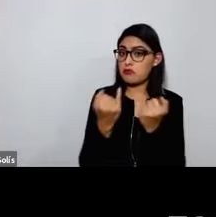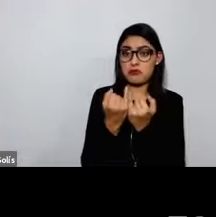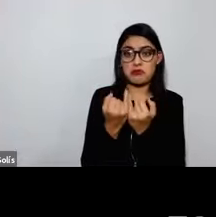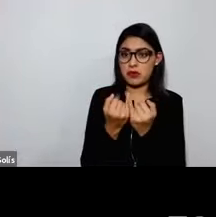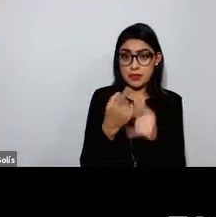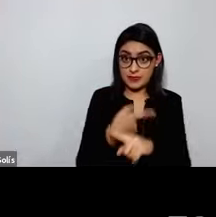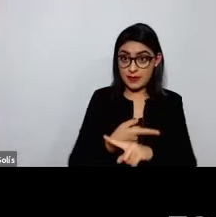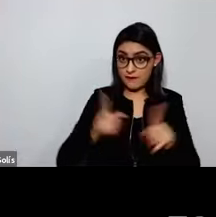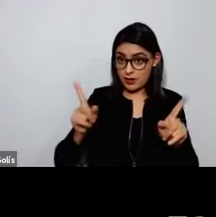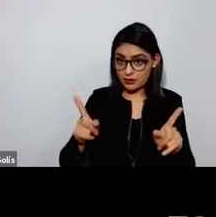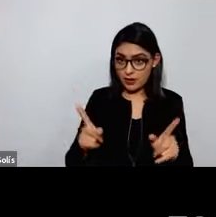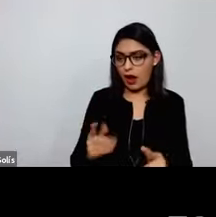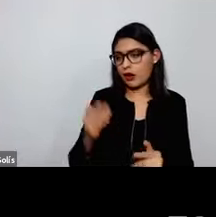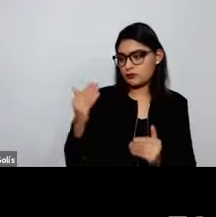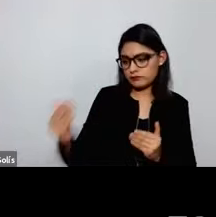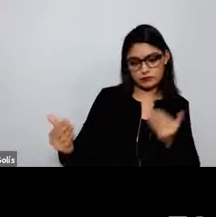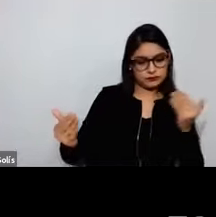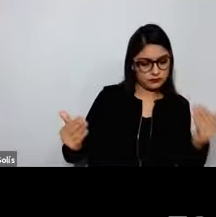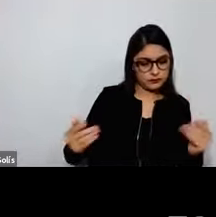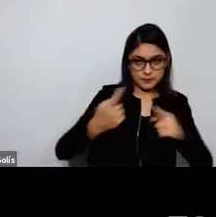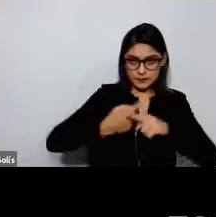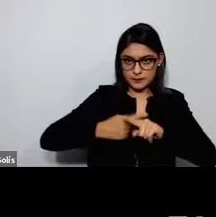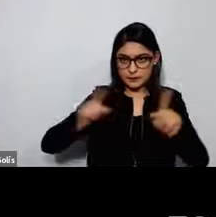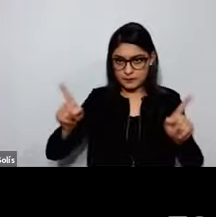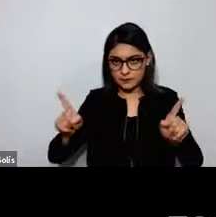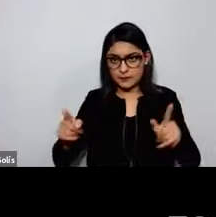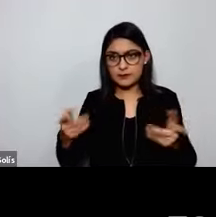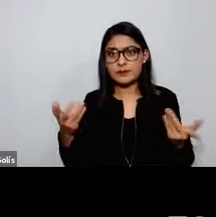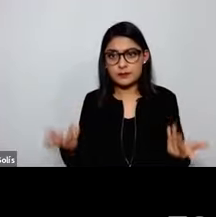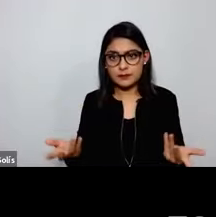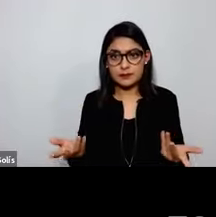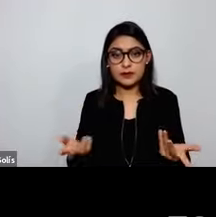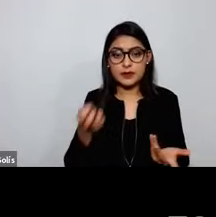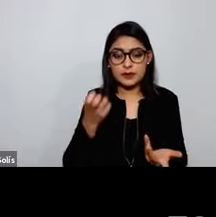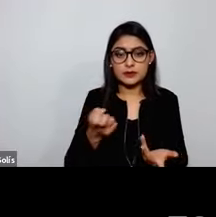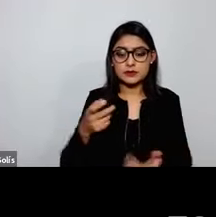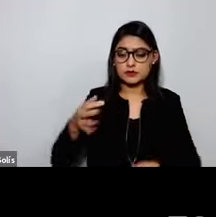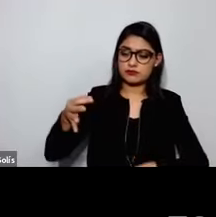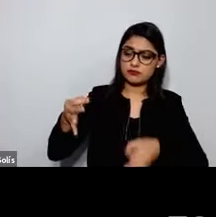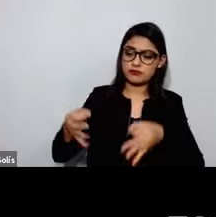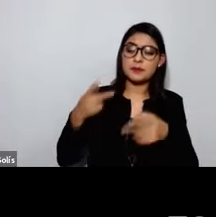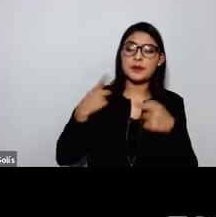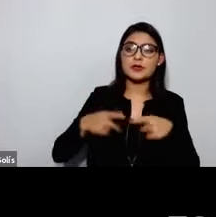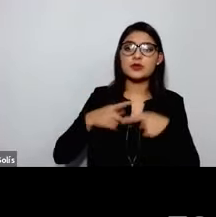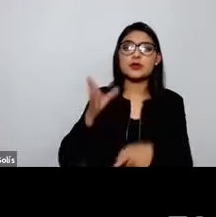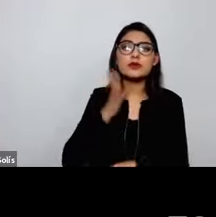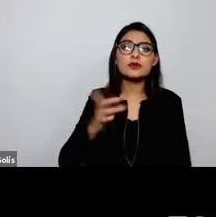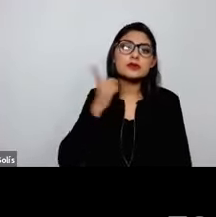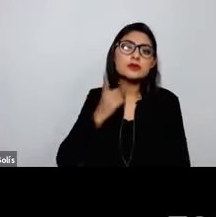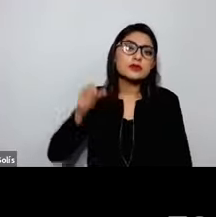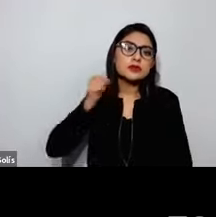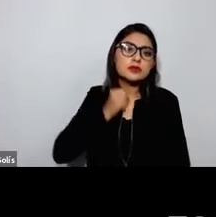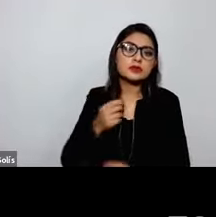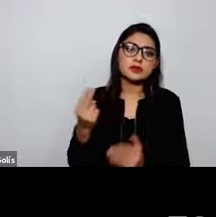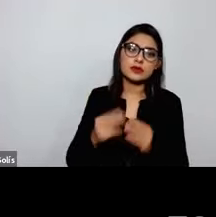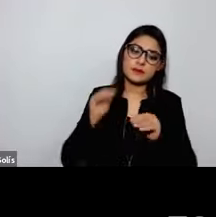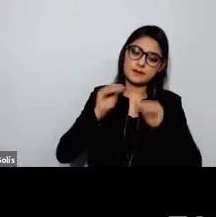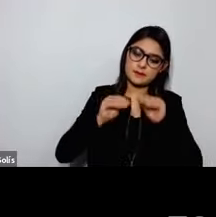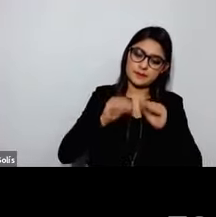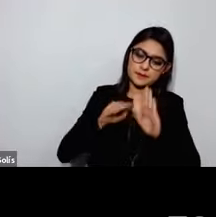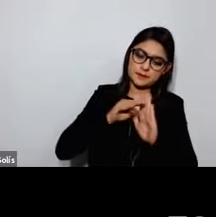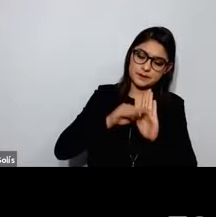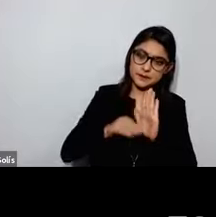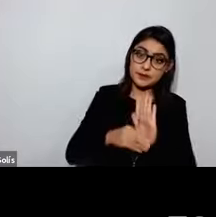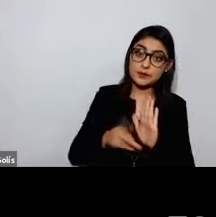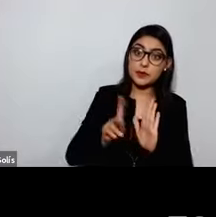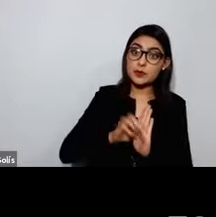en cuenta sus diferencias relevantes, lo cual obliga a que el legislador no expida leyes que establezcan un trato desigual para las personas